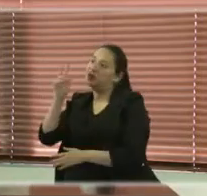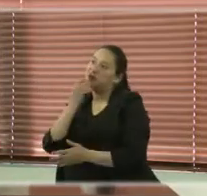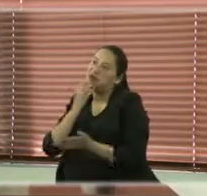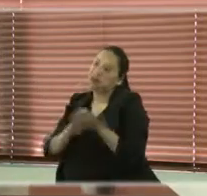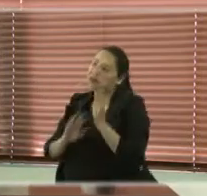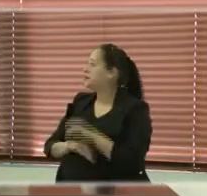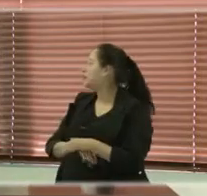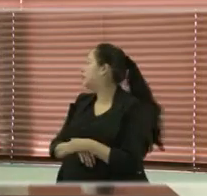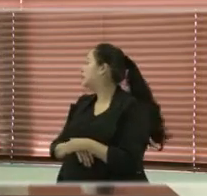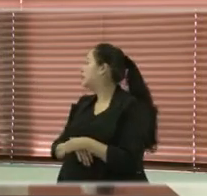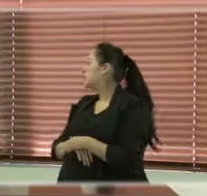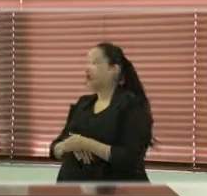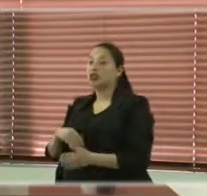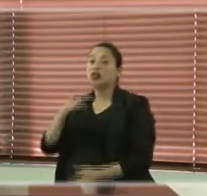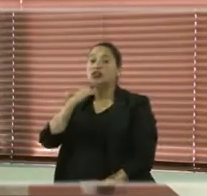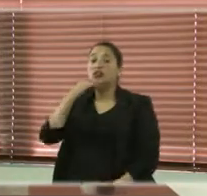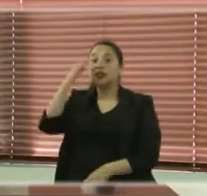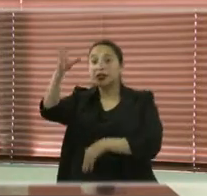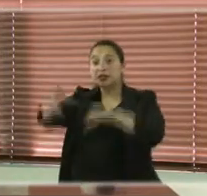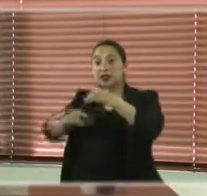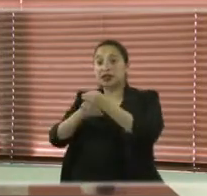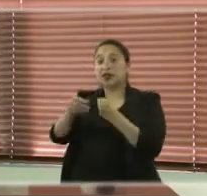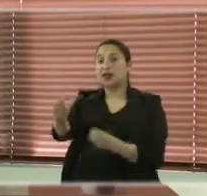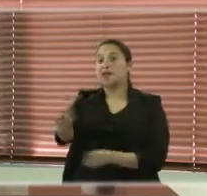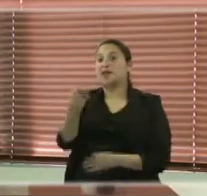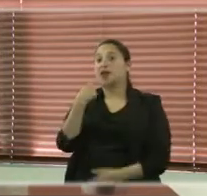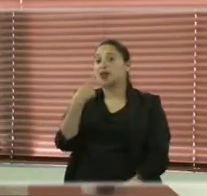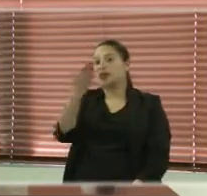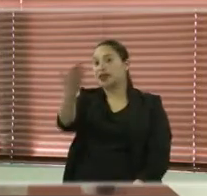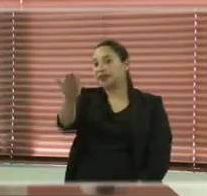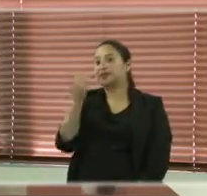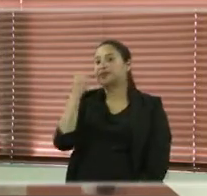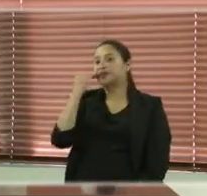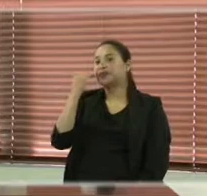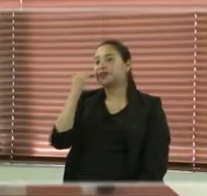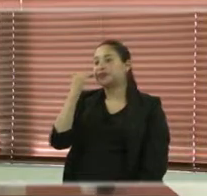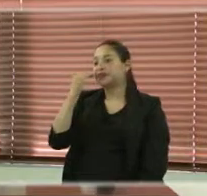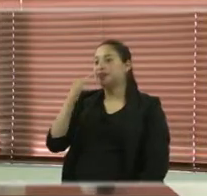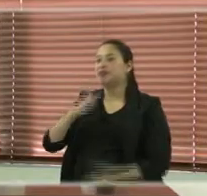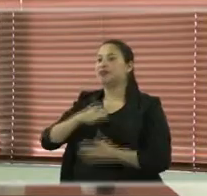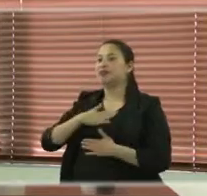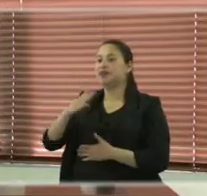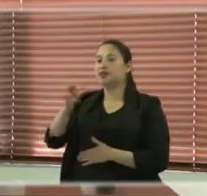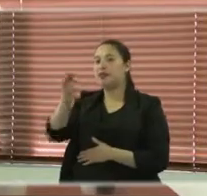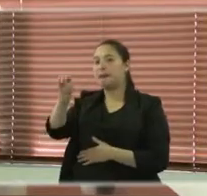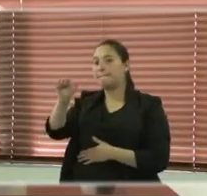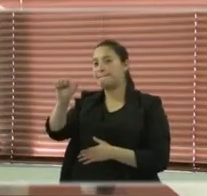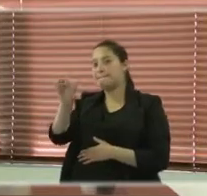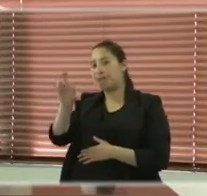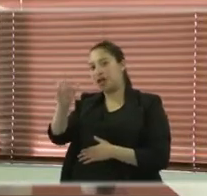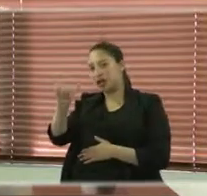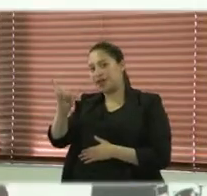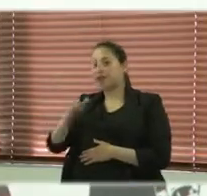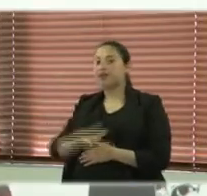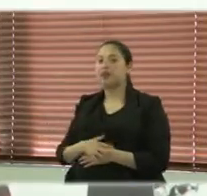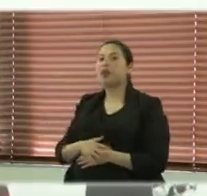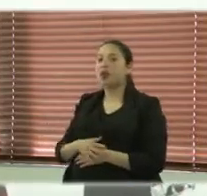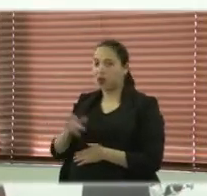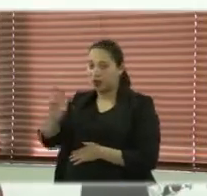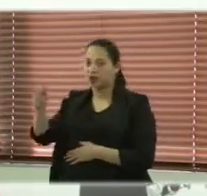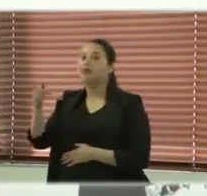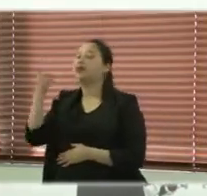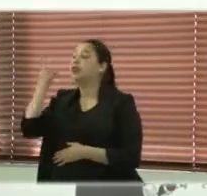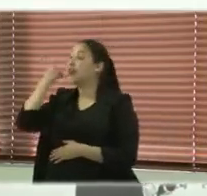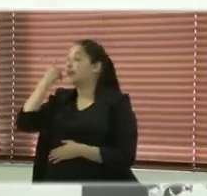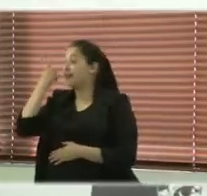Bueno no sé si hay alguna otra pregunta adicional así Hola Silvia además de la falta de aplicación